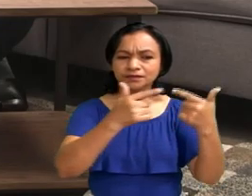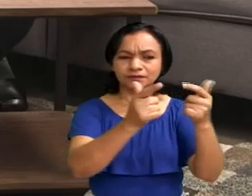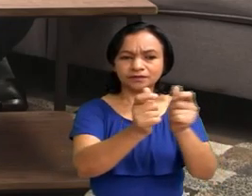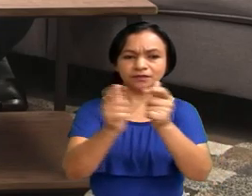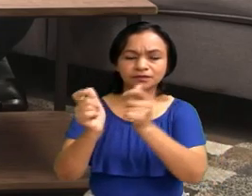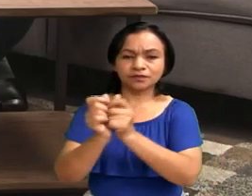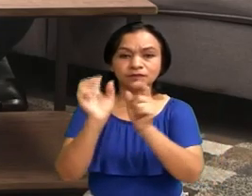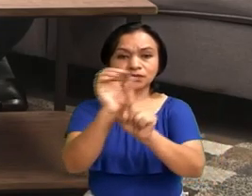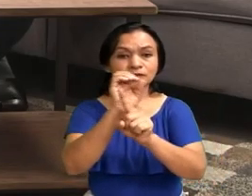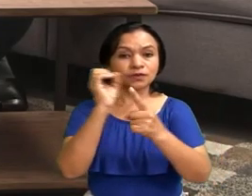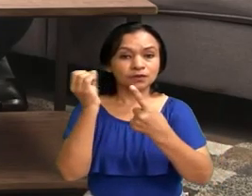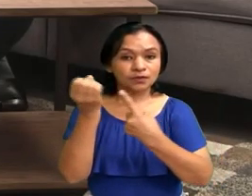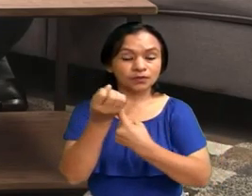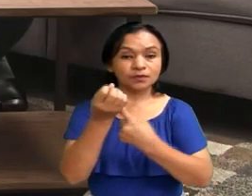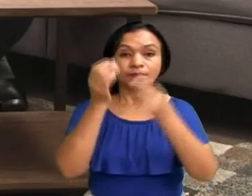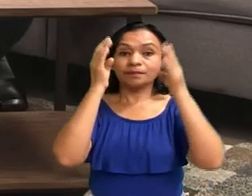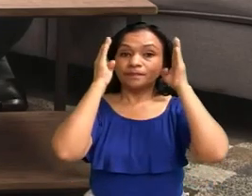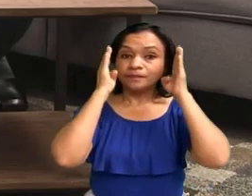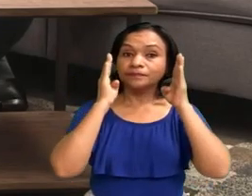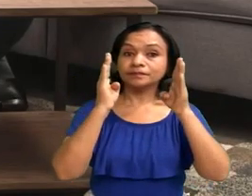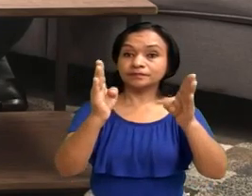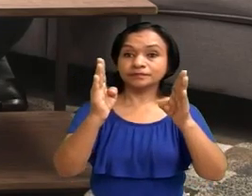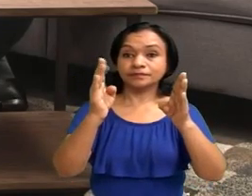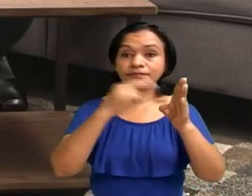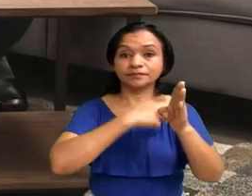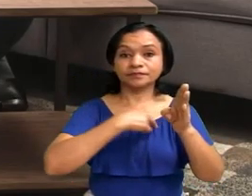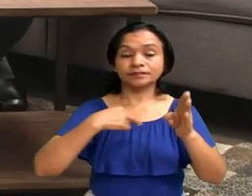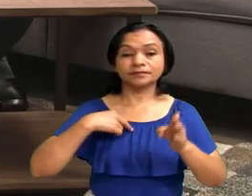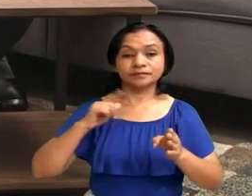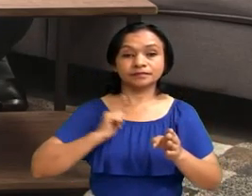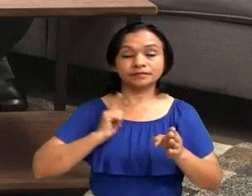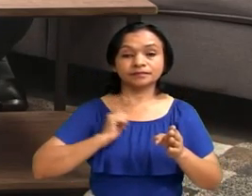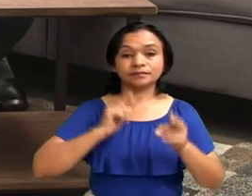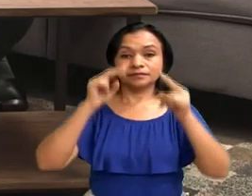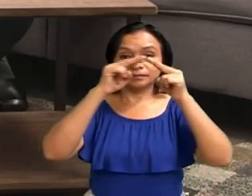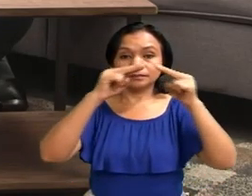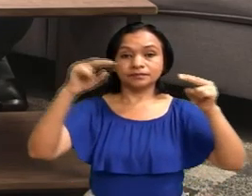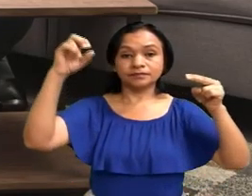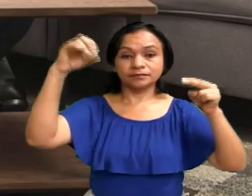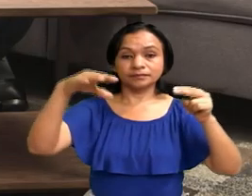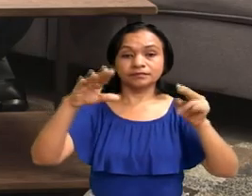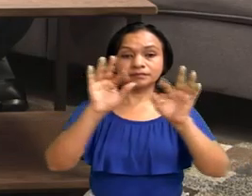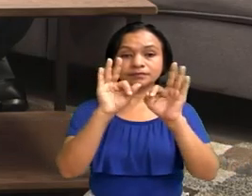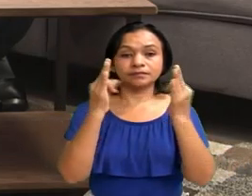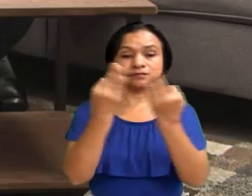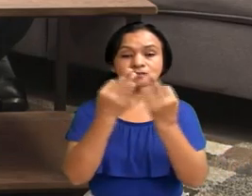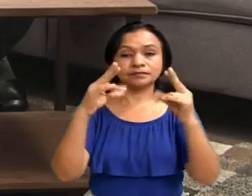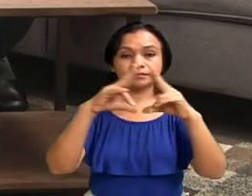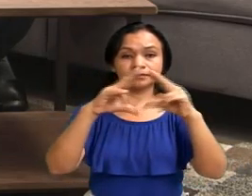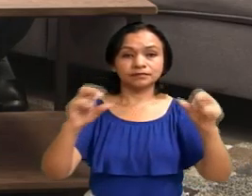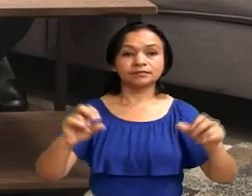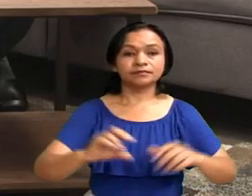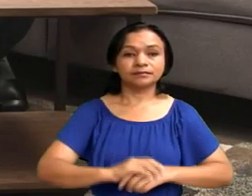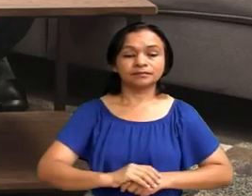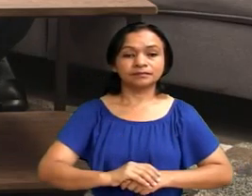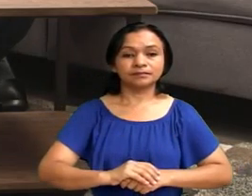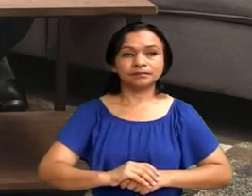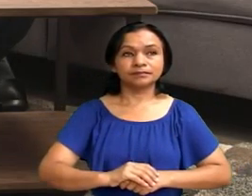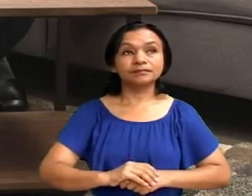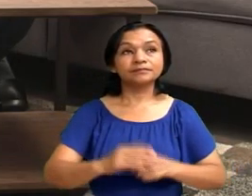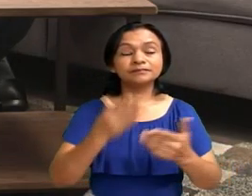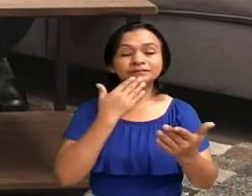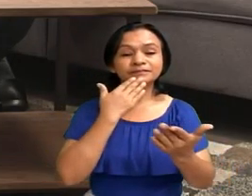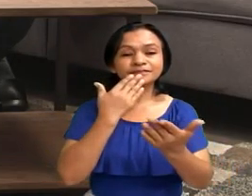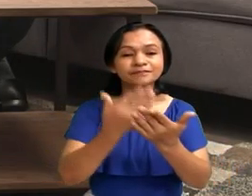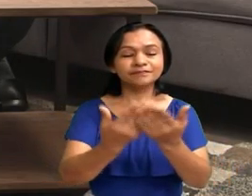una organización para estar atento a garantizarle el servicio de energía a la familia nicaragüense. Compañero Salvador,